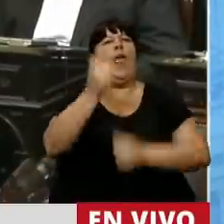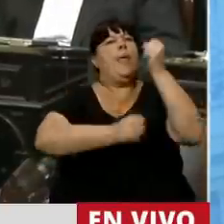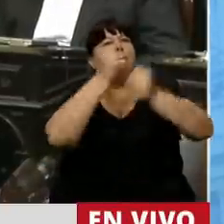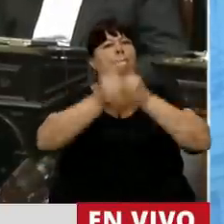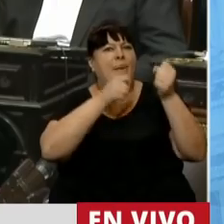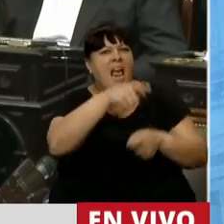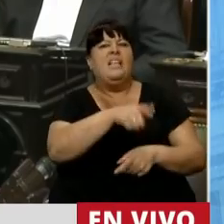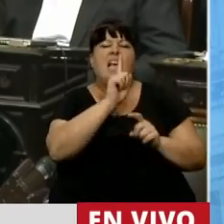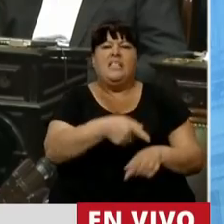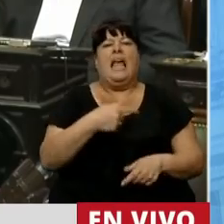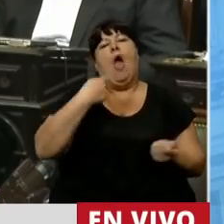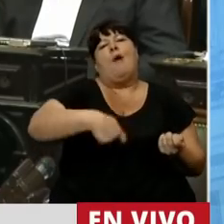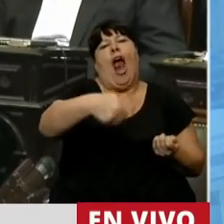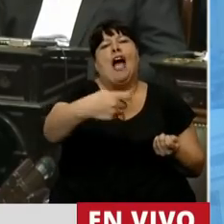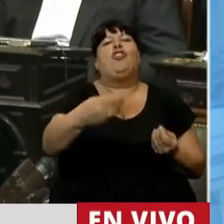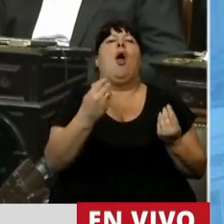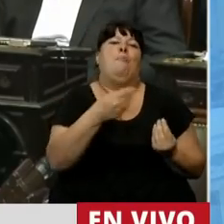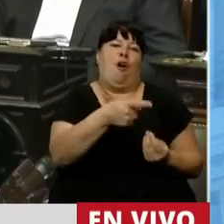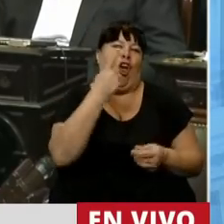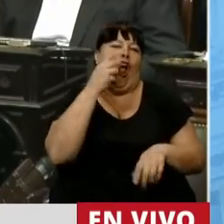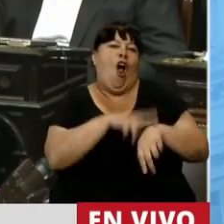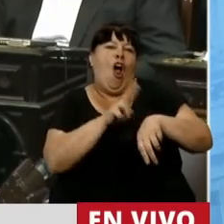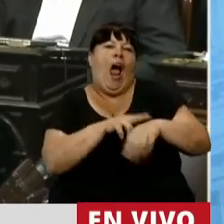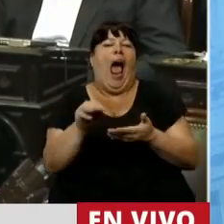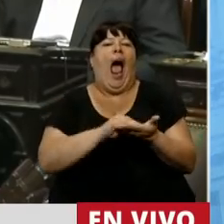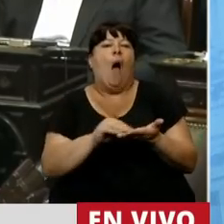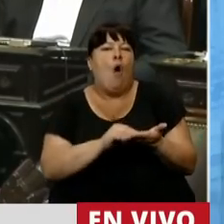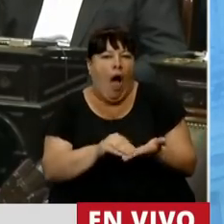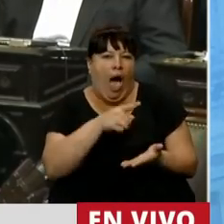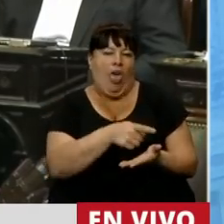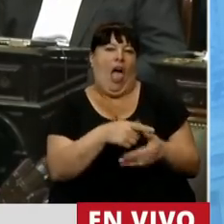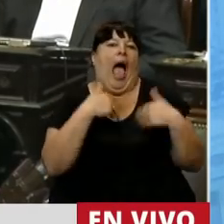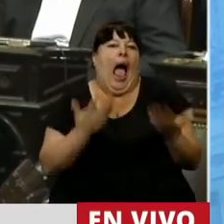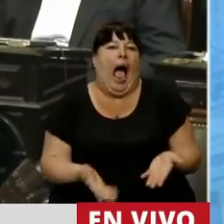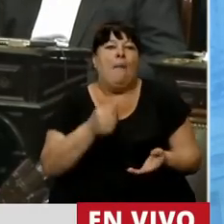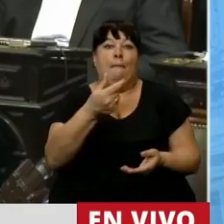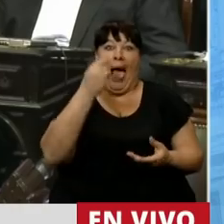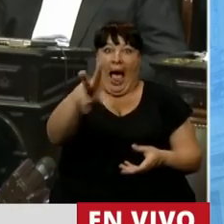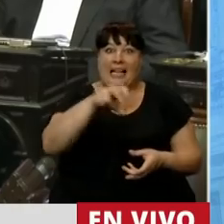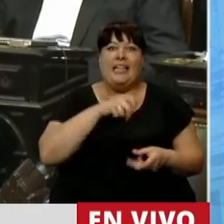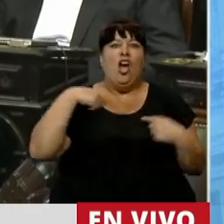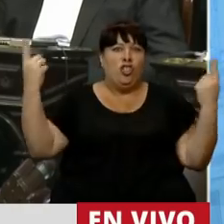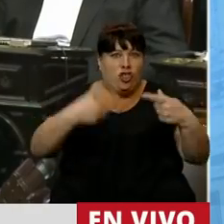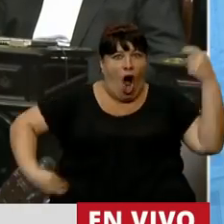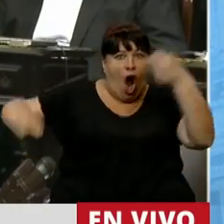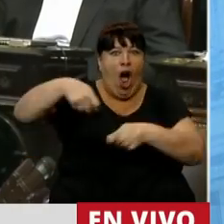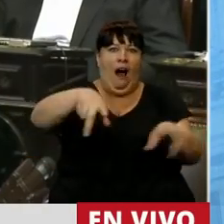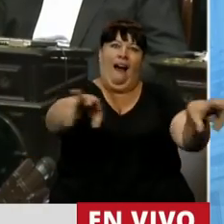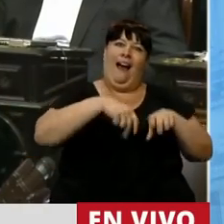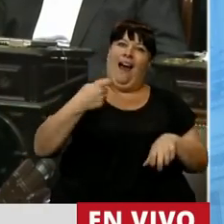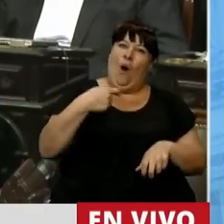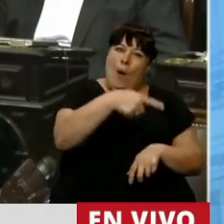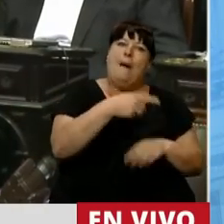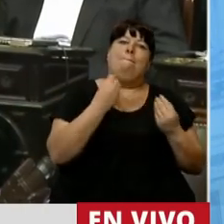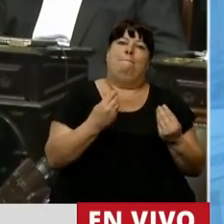empresario y que se metieron en la moratoria porque conocían un abogado y usan esa plata que sale de todos nosotros